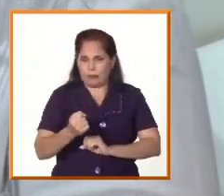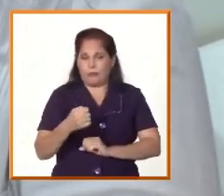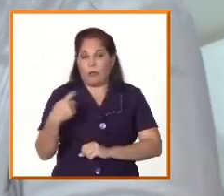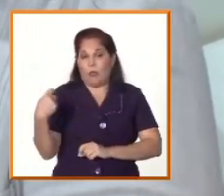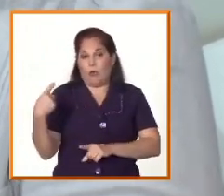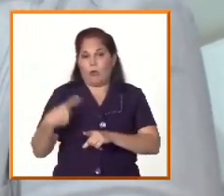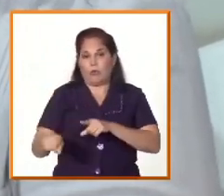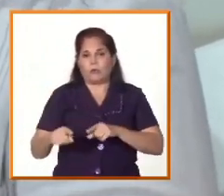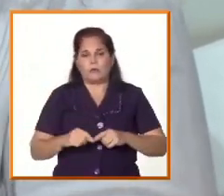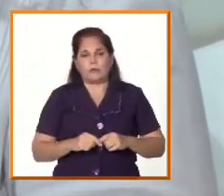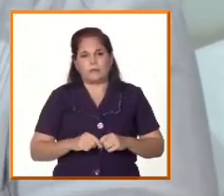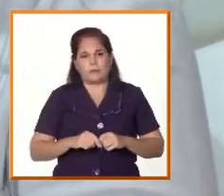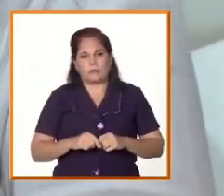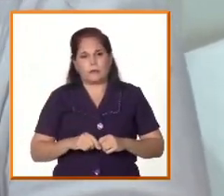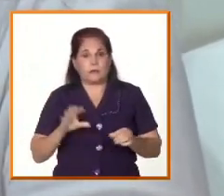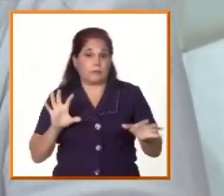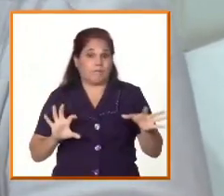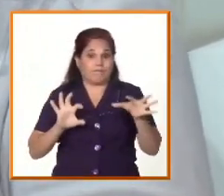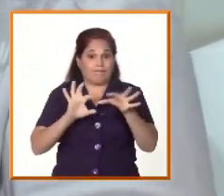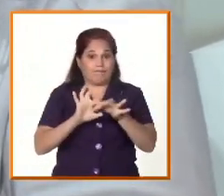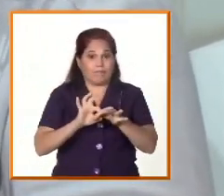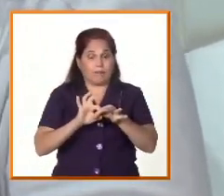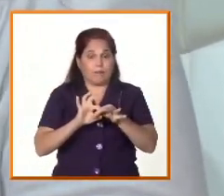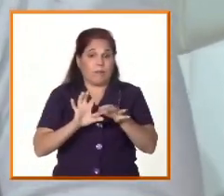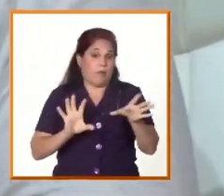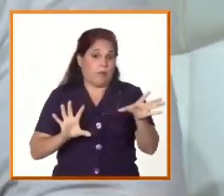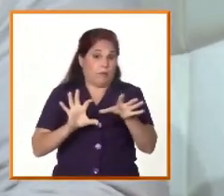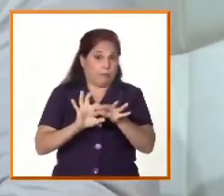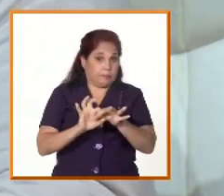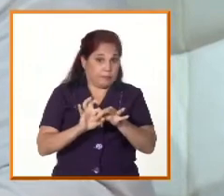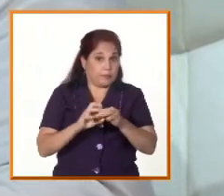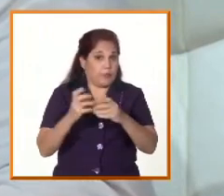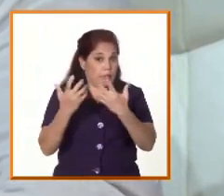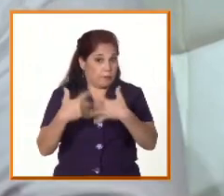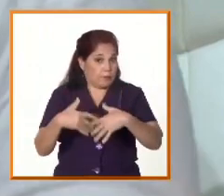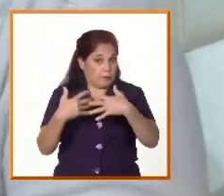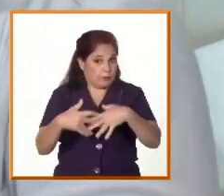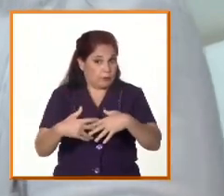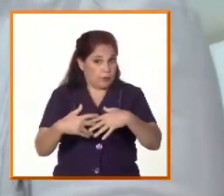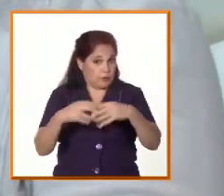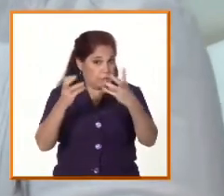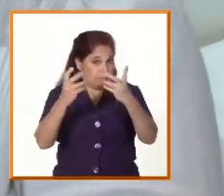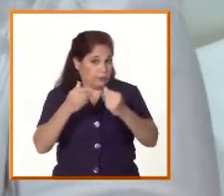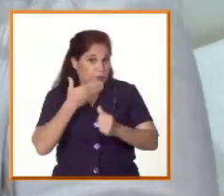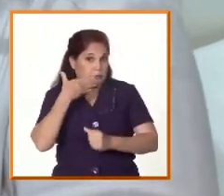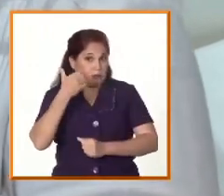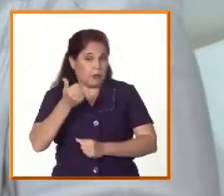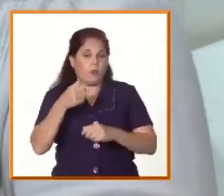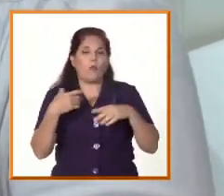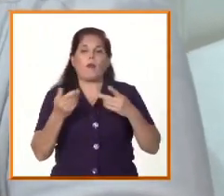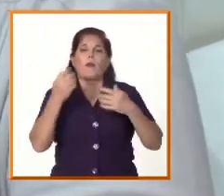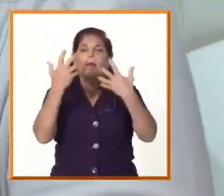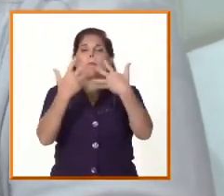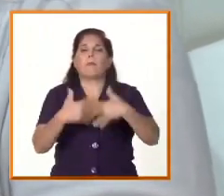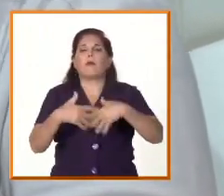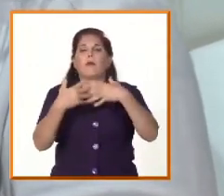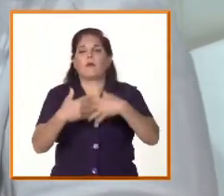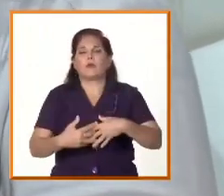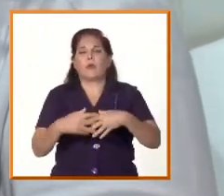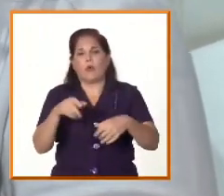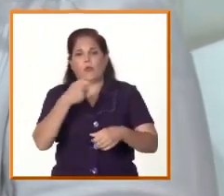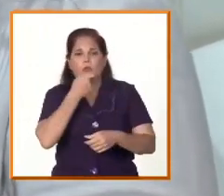han adoptado las medidas otro encadenamiento nosotros tenemos que nos ha dado también resultado productivo es el tema de la producción de la confitera